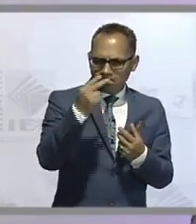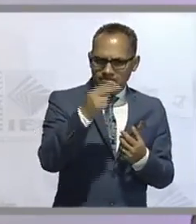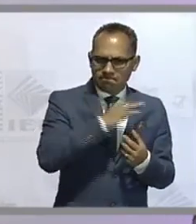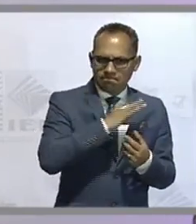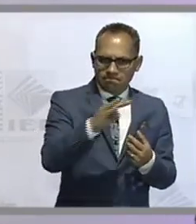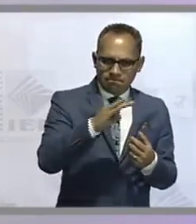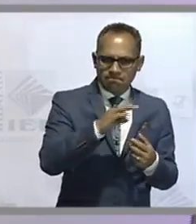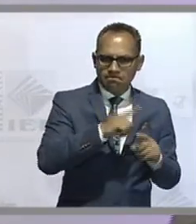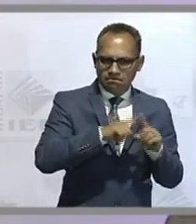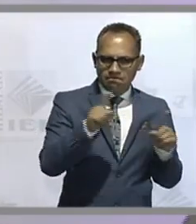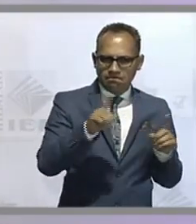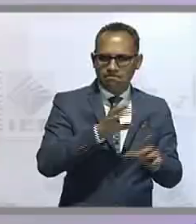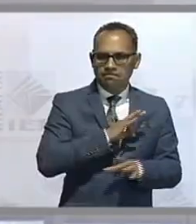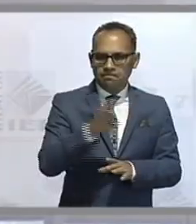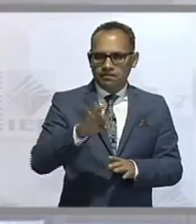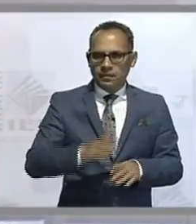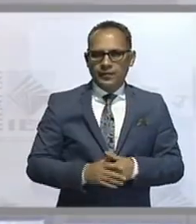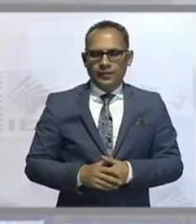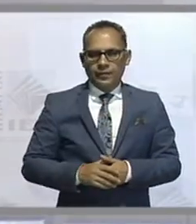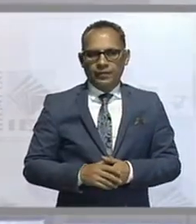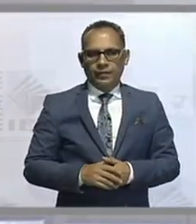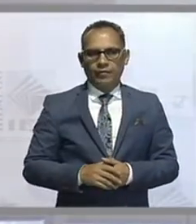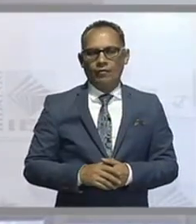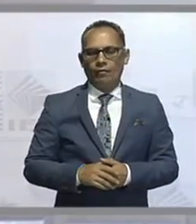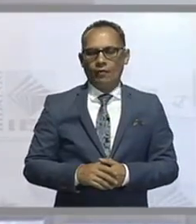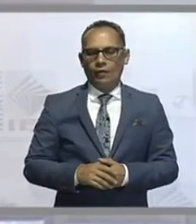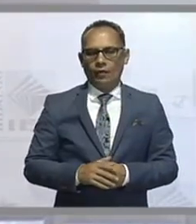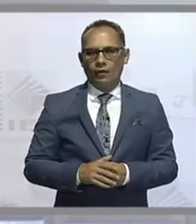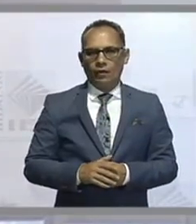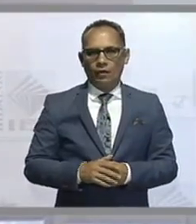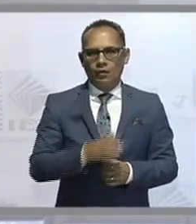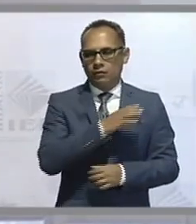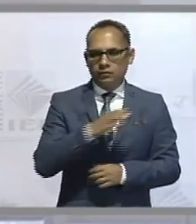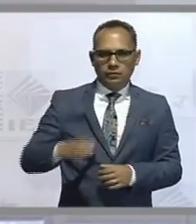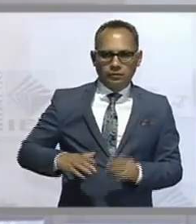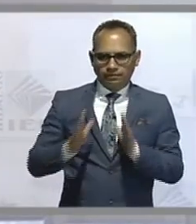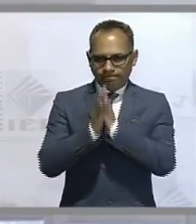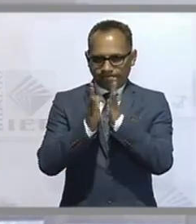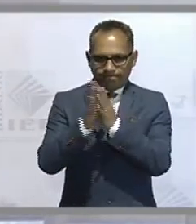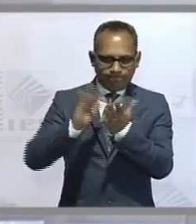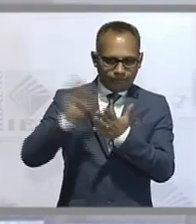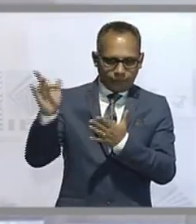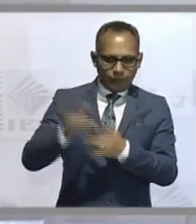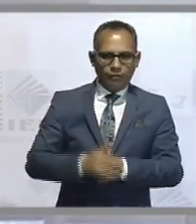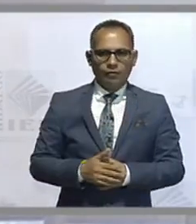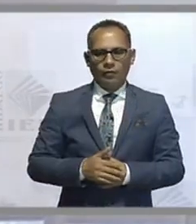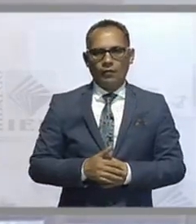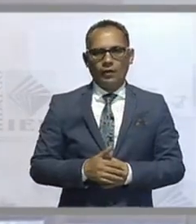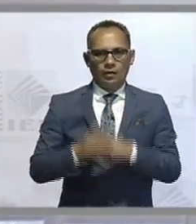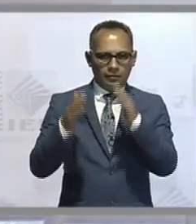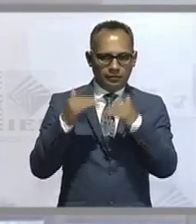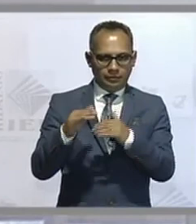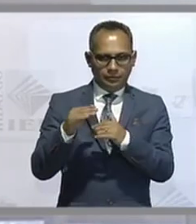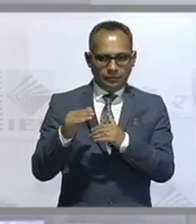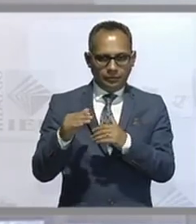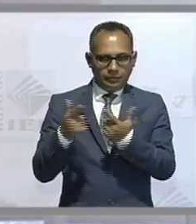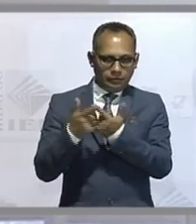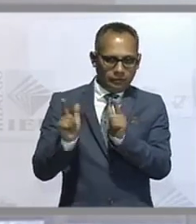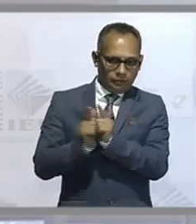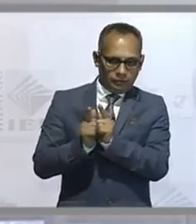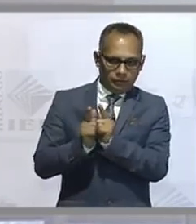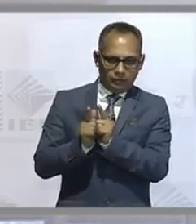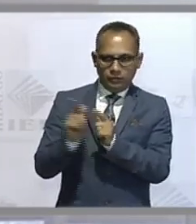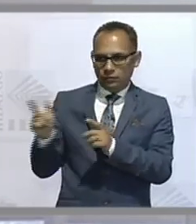muchas gracias gracias candidato por su participación ahora toca el turno al candidato del partido nueva